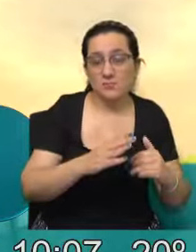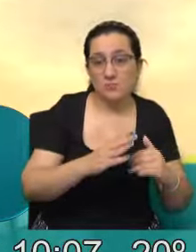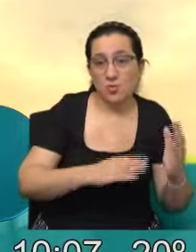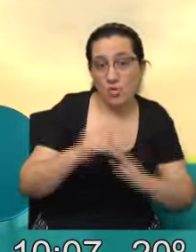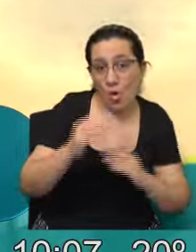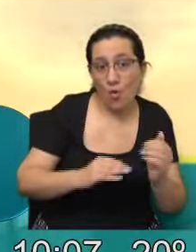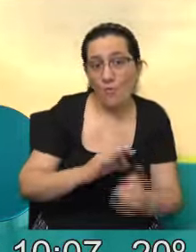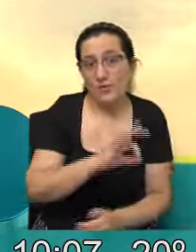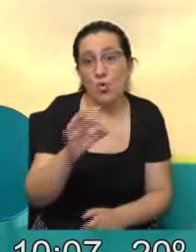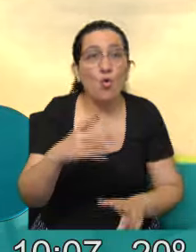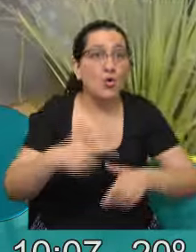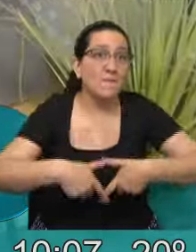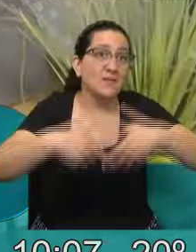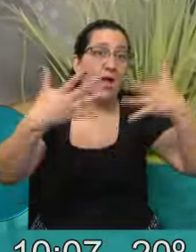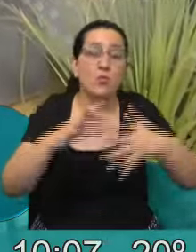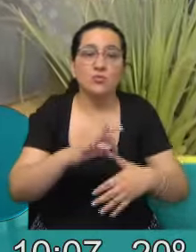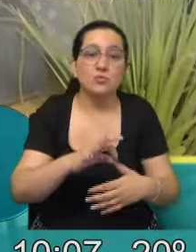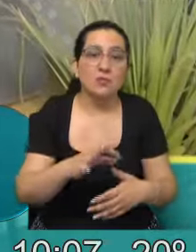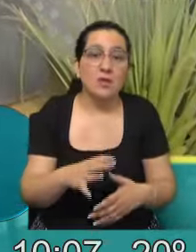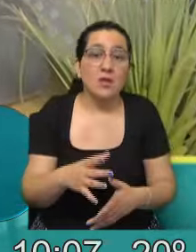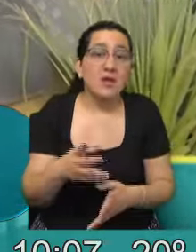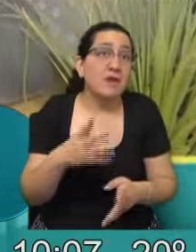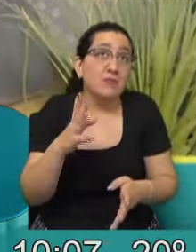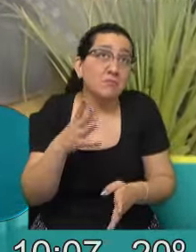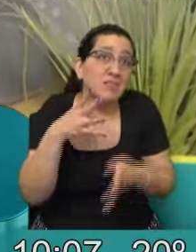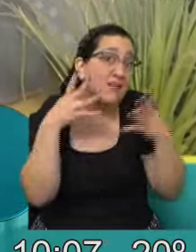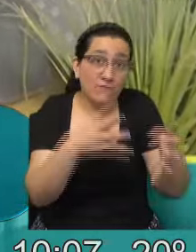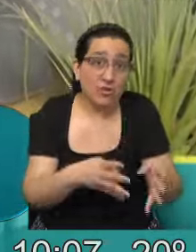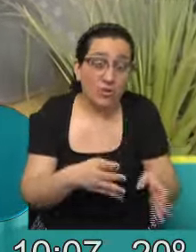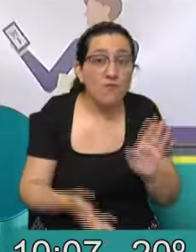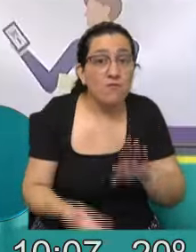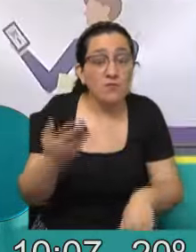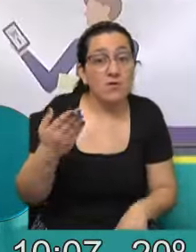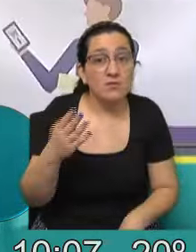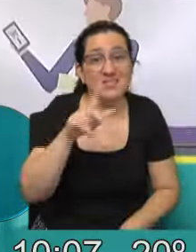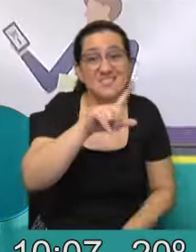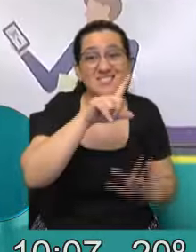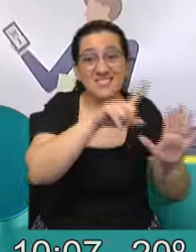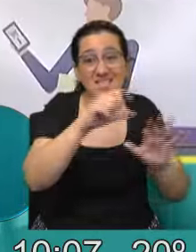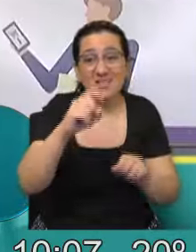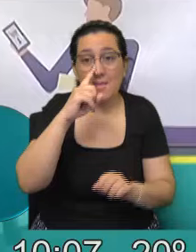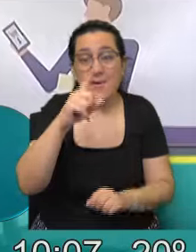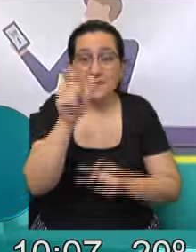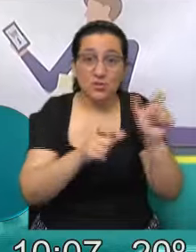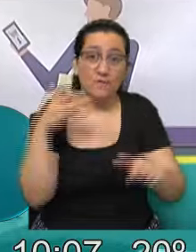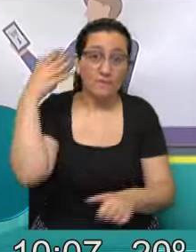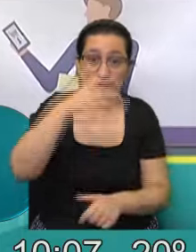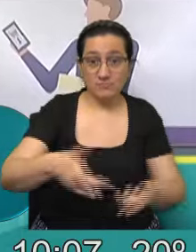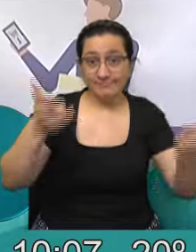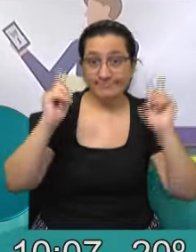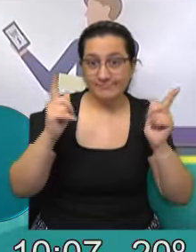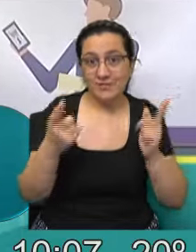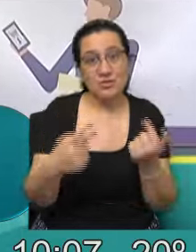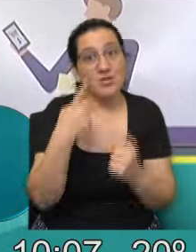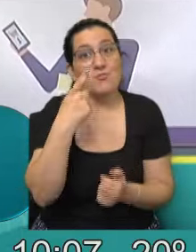o espectáculos era un desafío y fueron más de 70,000 personas a a disfrutar y eso hablaba de la